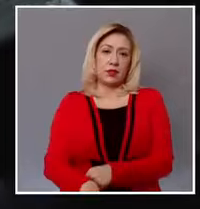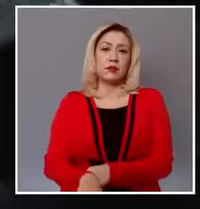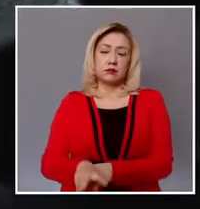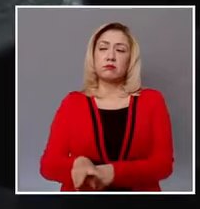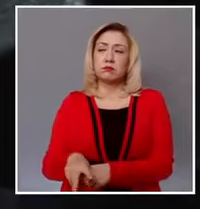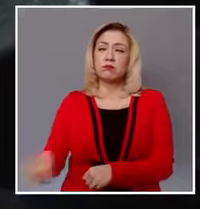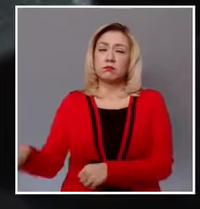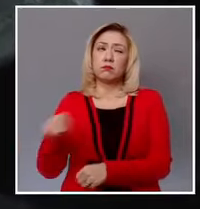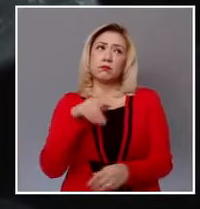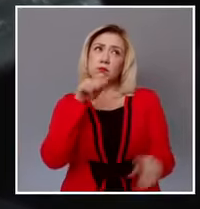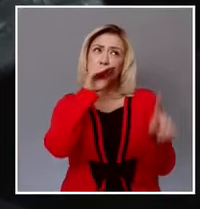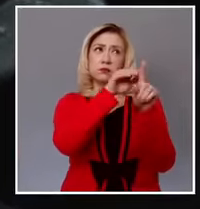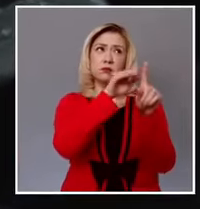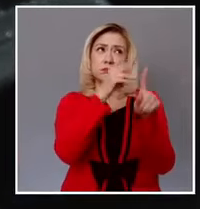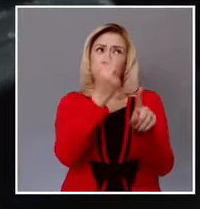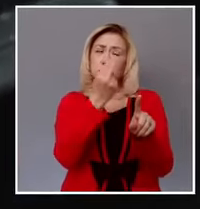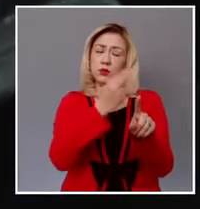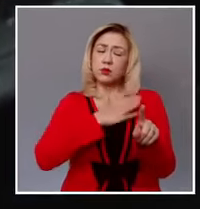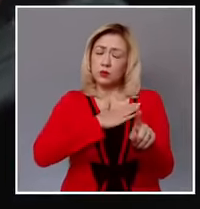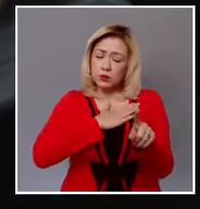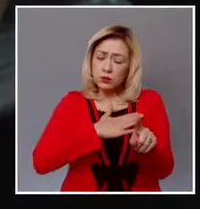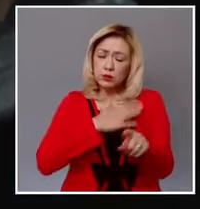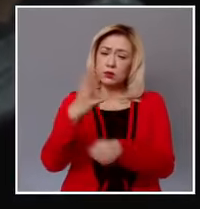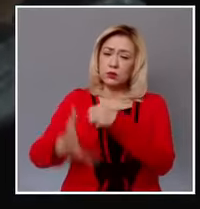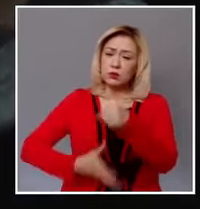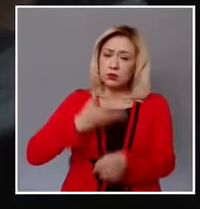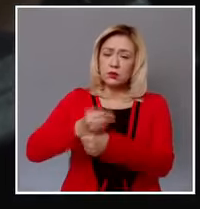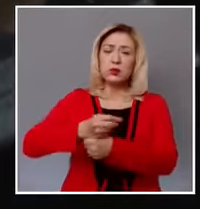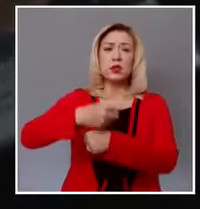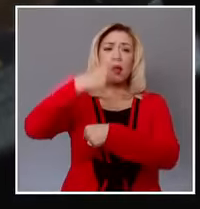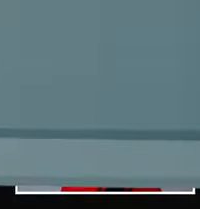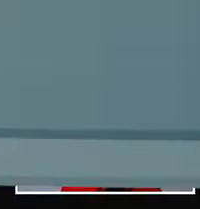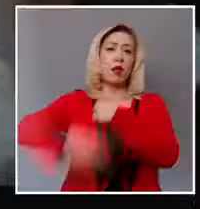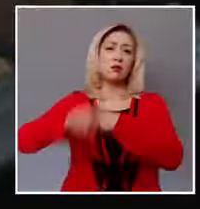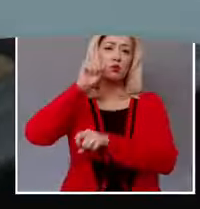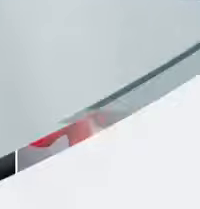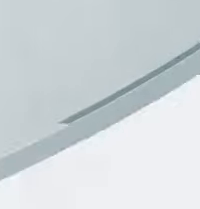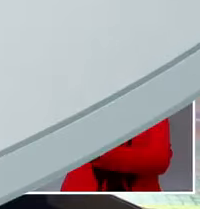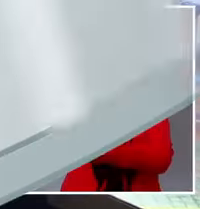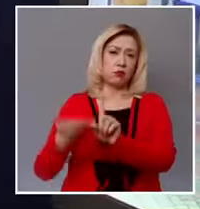derecho a la justicia y a la reparación integral del daño.